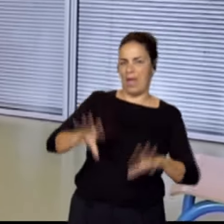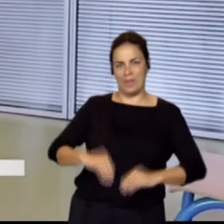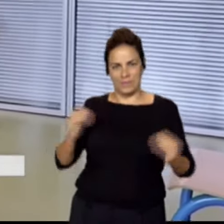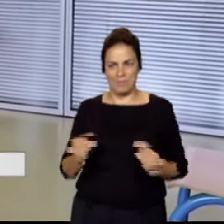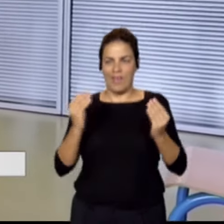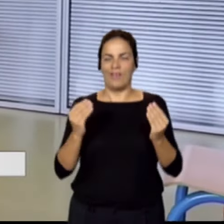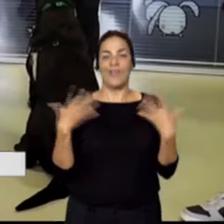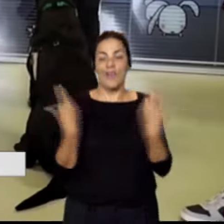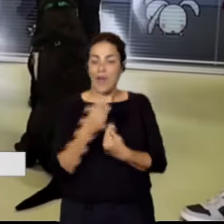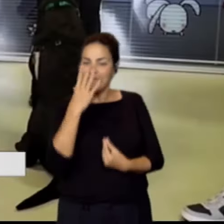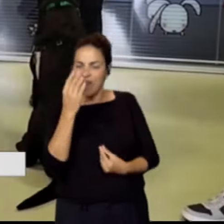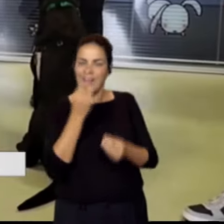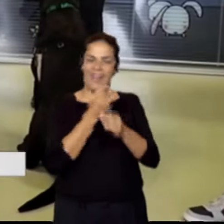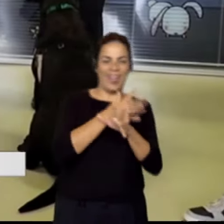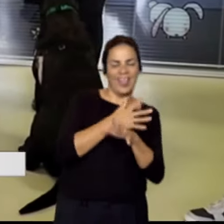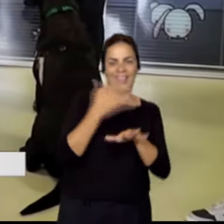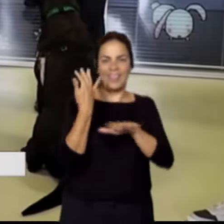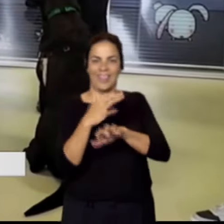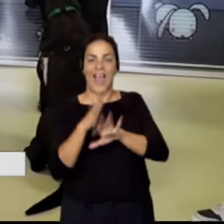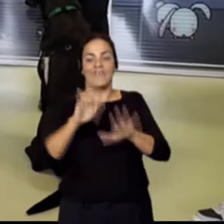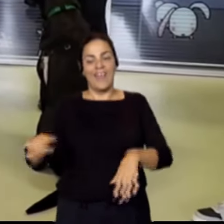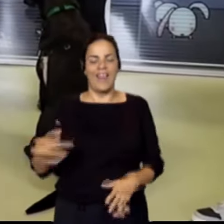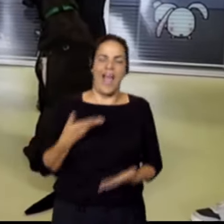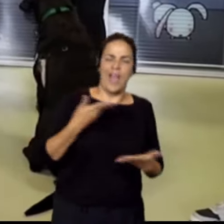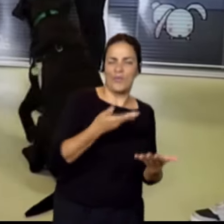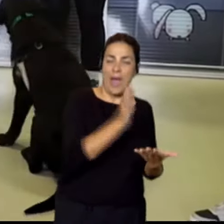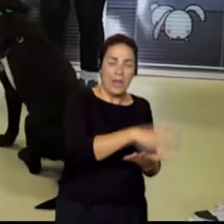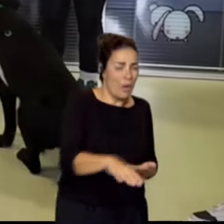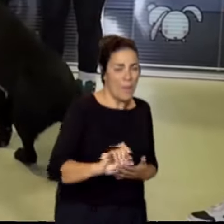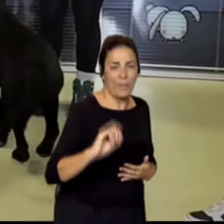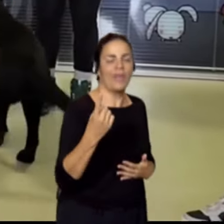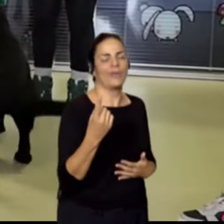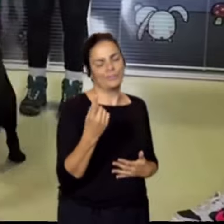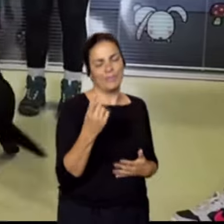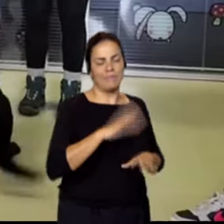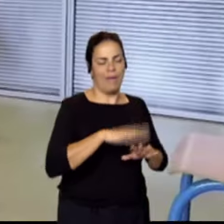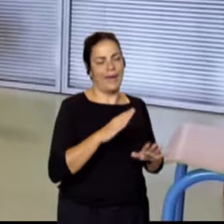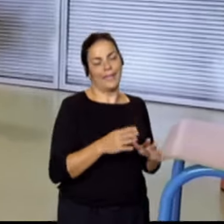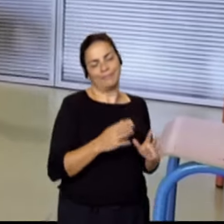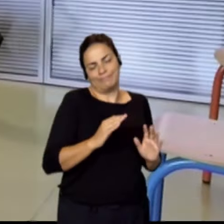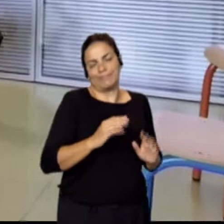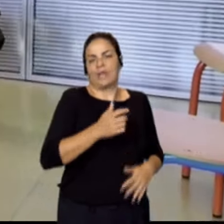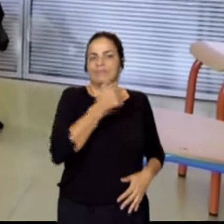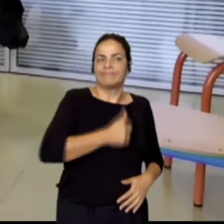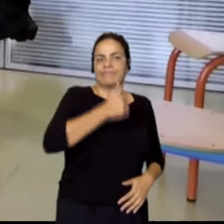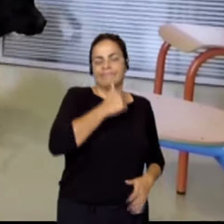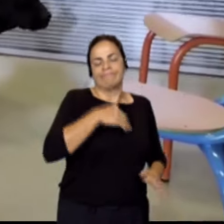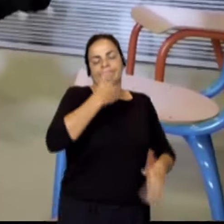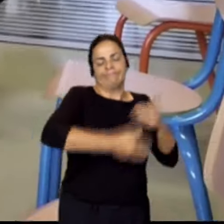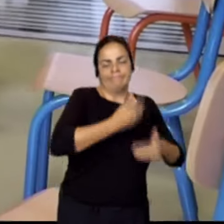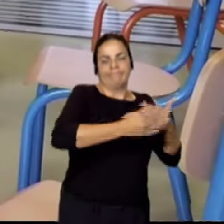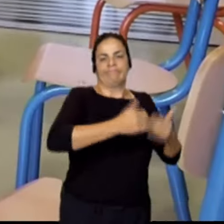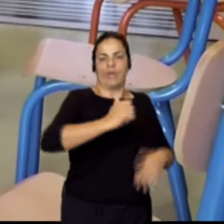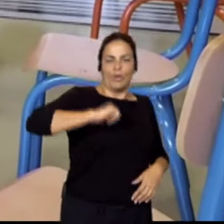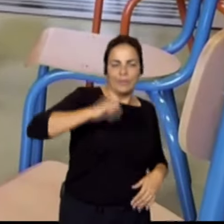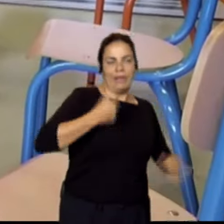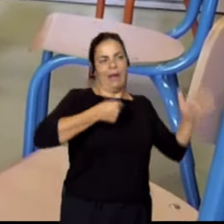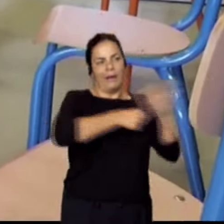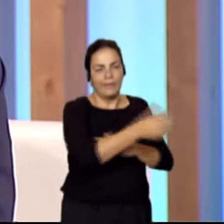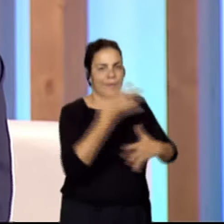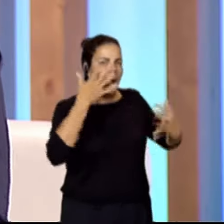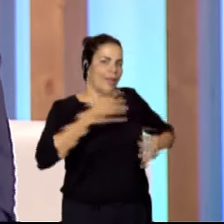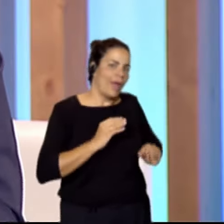perros que ayudan a los más pequeños a sobrellevar las duras estancias hospitalarias y asimilar mejor la realidad que les toca vivir